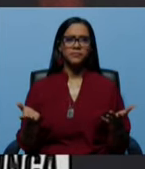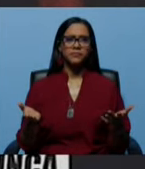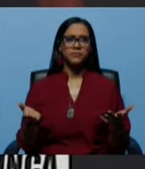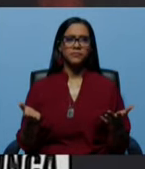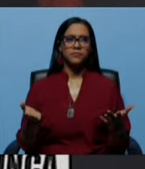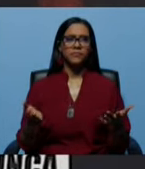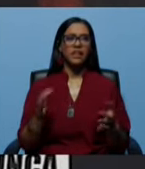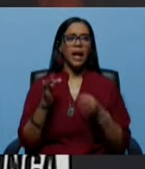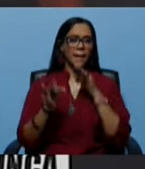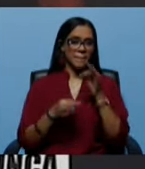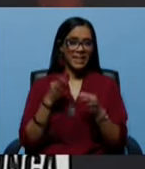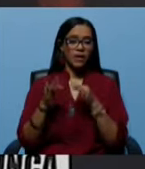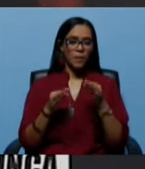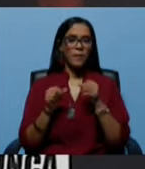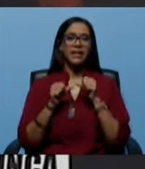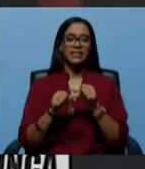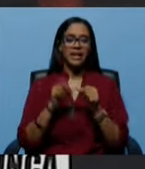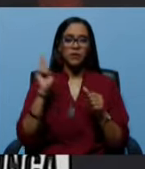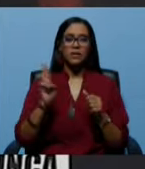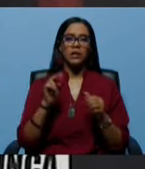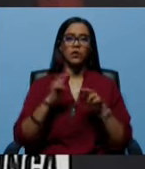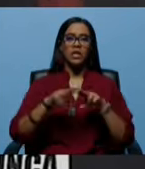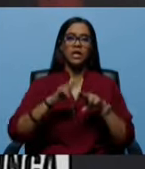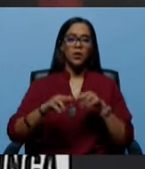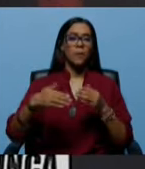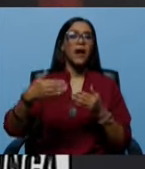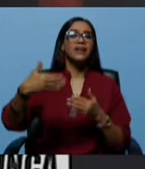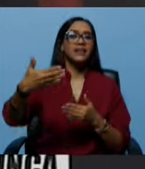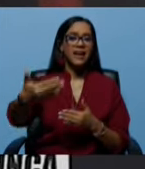Me explico, para seguir usando niños más adelante.